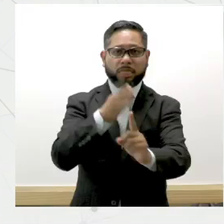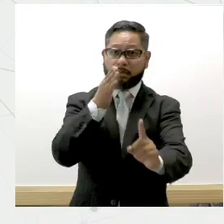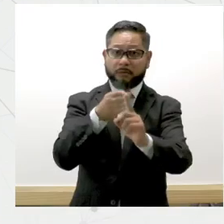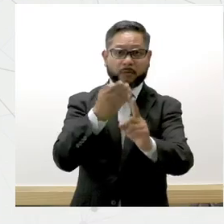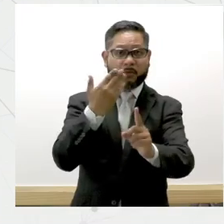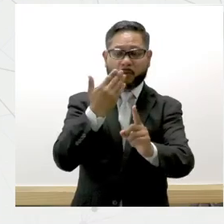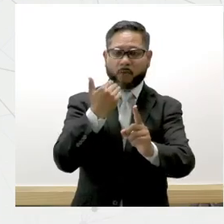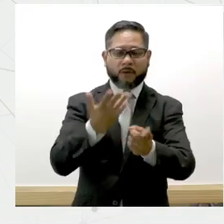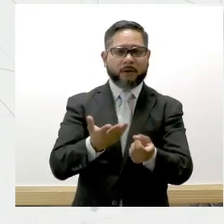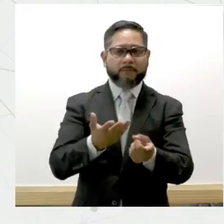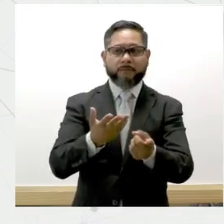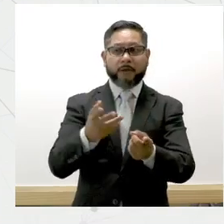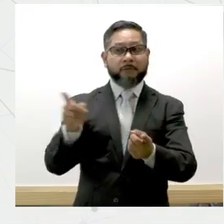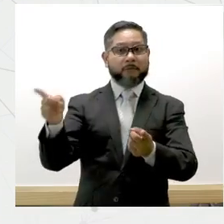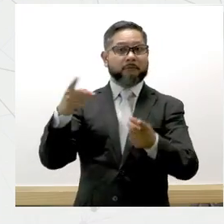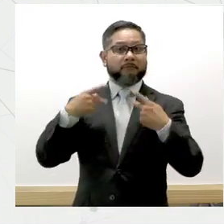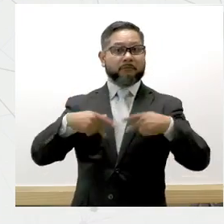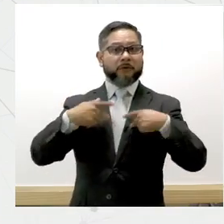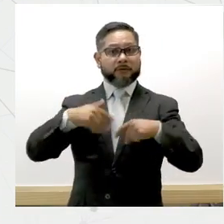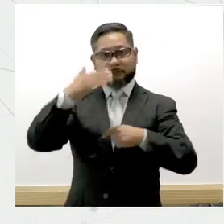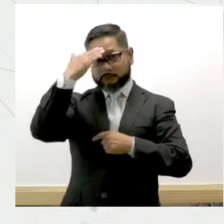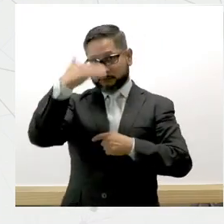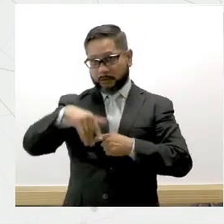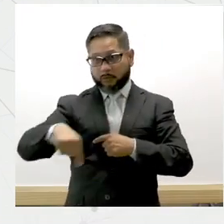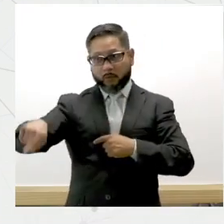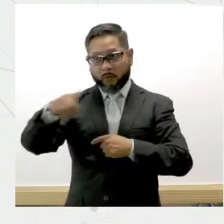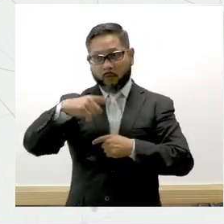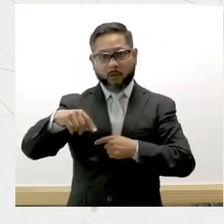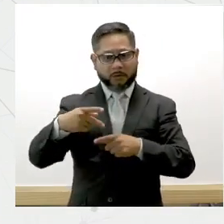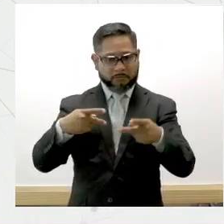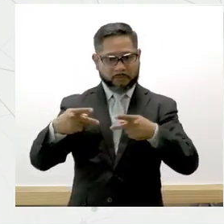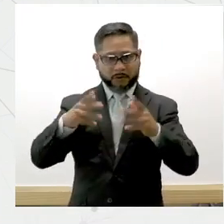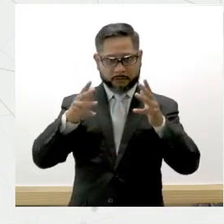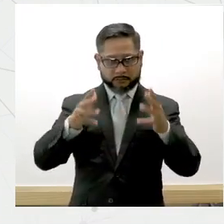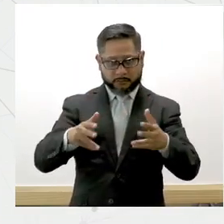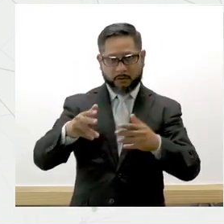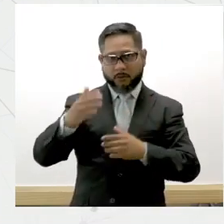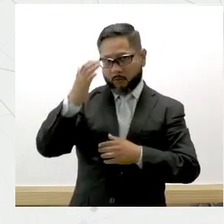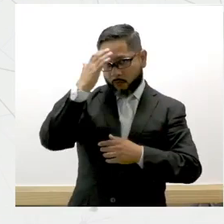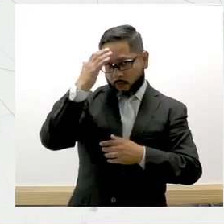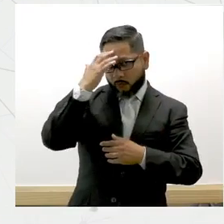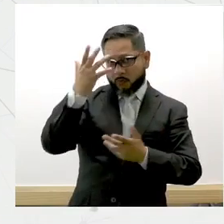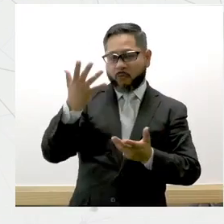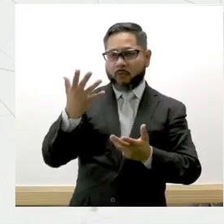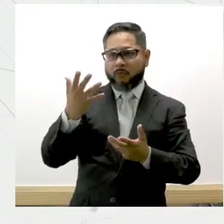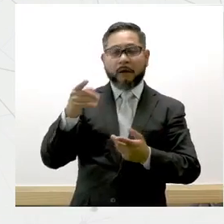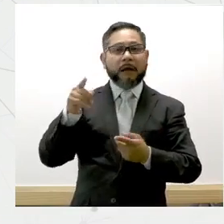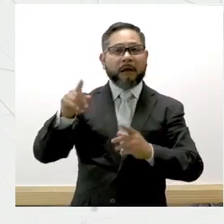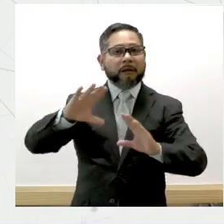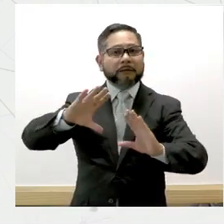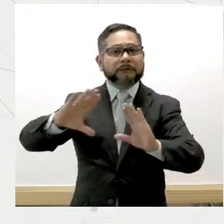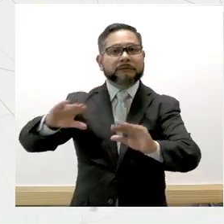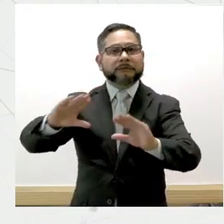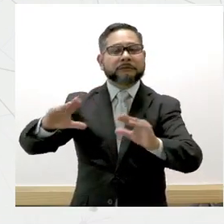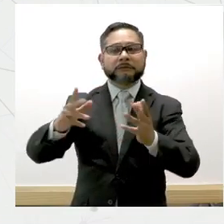preparada la sociedad? ¿Están preparadas las personas que forman parte de las instituciones públicas? La alfabetización es precisamente uno de los ejes sobre los que pone